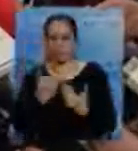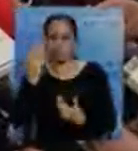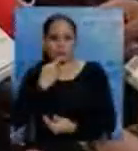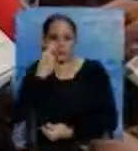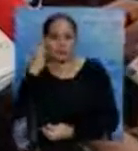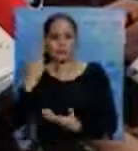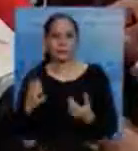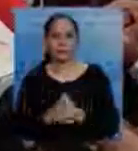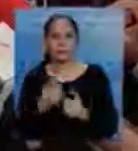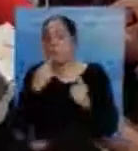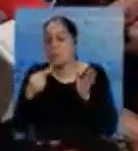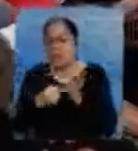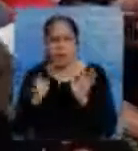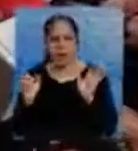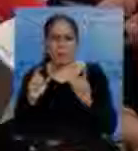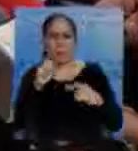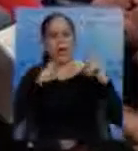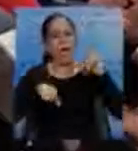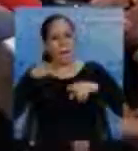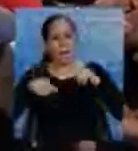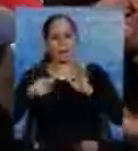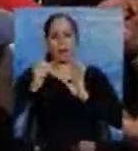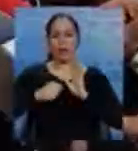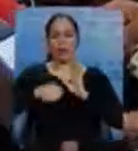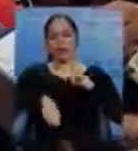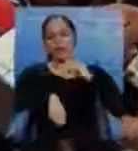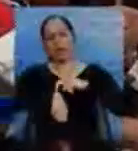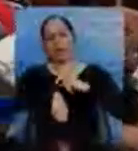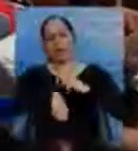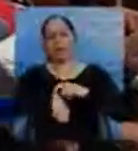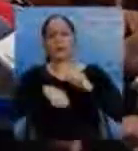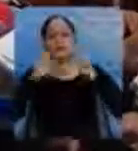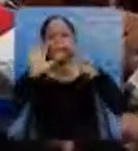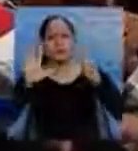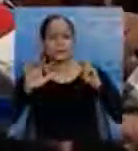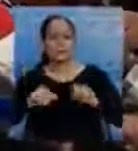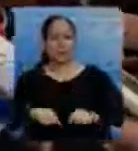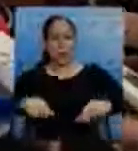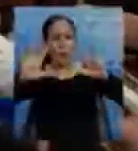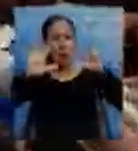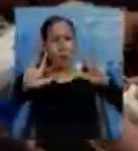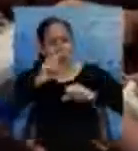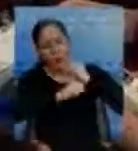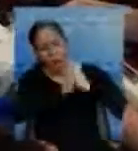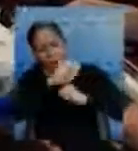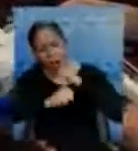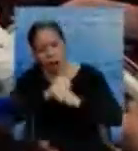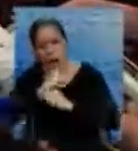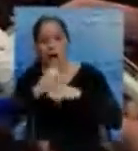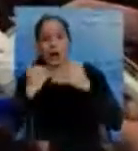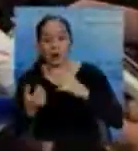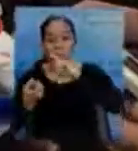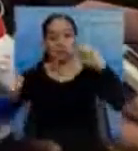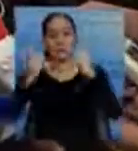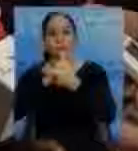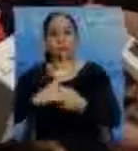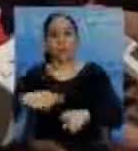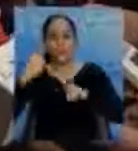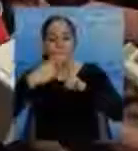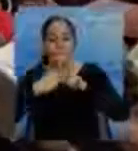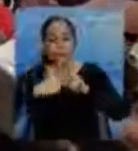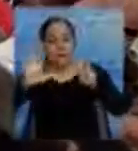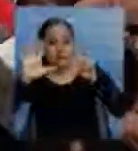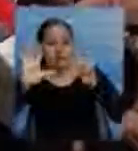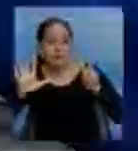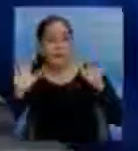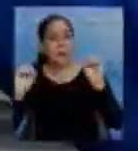costar 7, 8 años a veces, un juicio ordinario civil, va a tomar 6, 7, 8 meses máximo en su tramitación con el nuevo